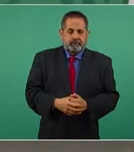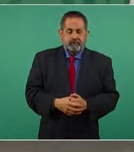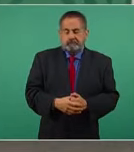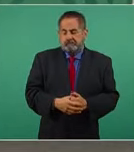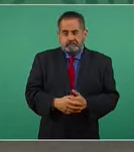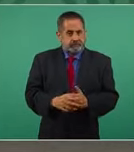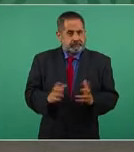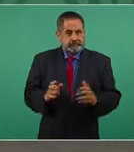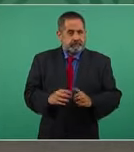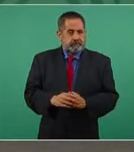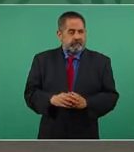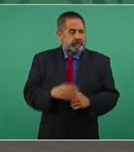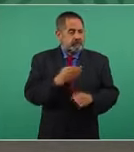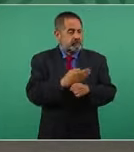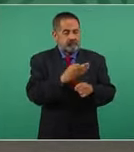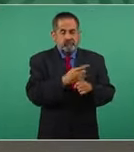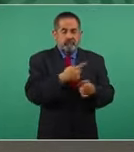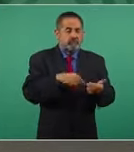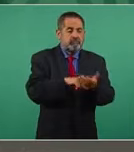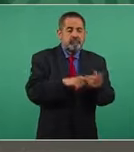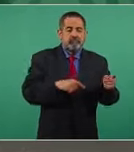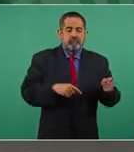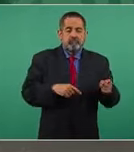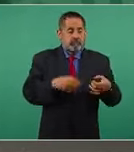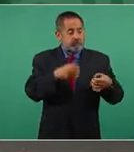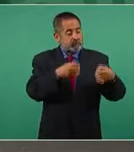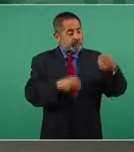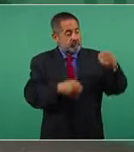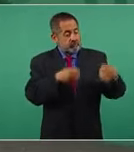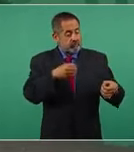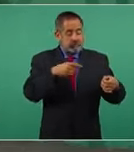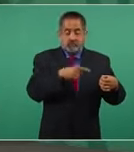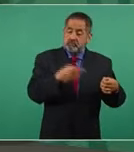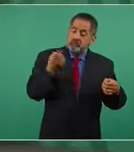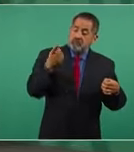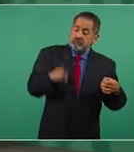Están ahora ordenando un juez